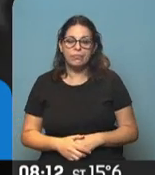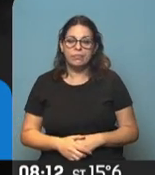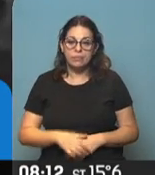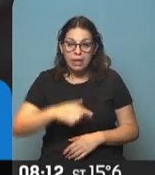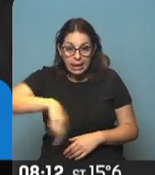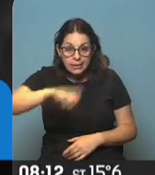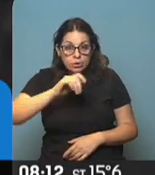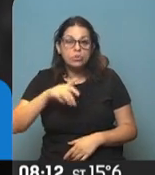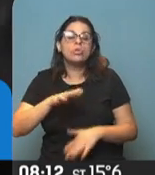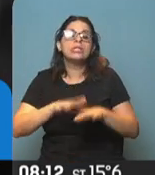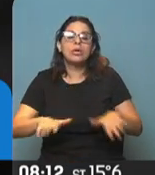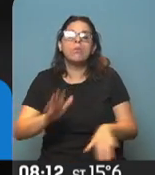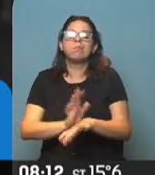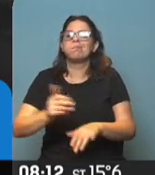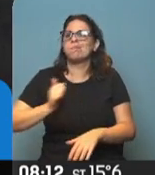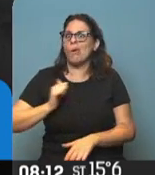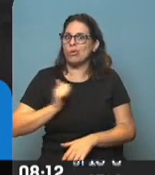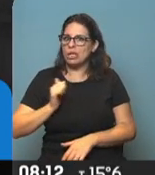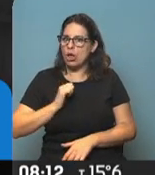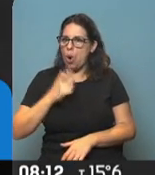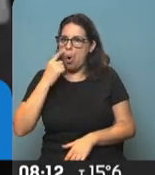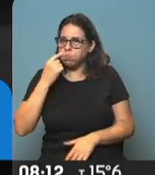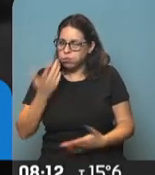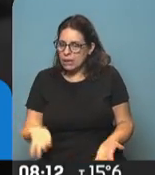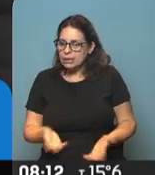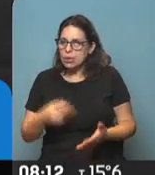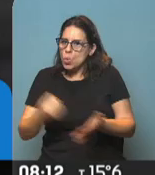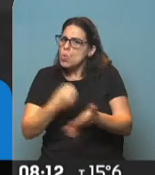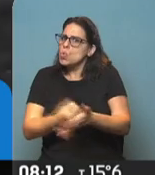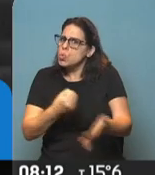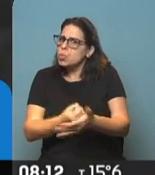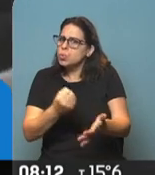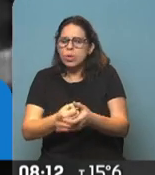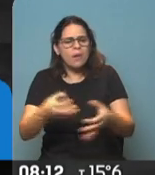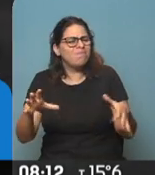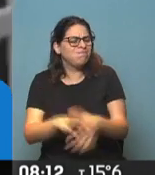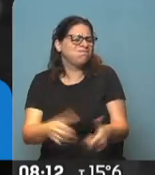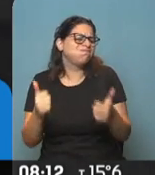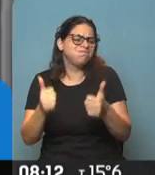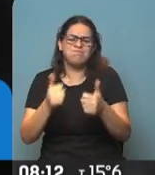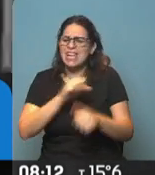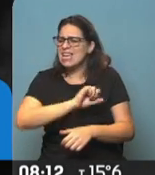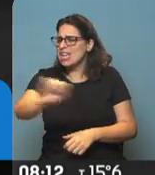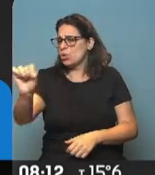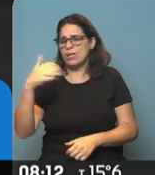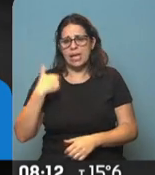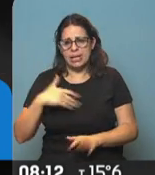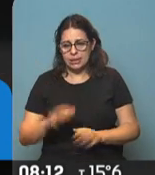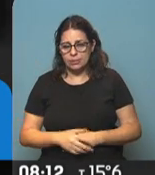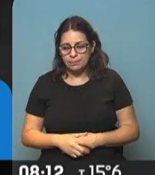Estos chicos eran soldados hombres, luchadores formidables, héroes